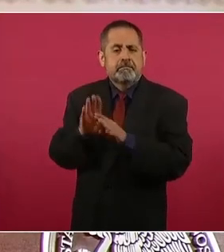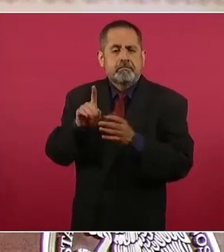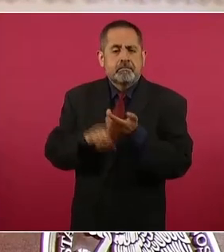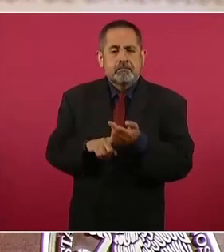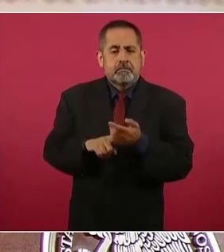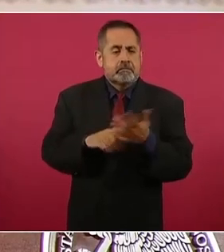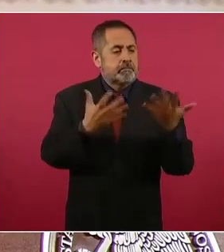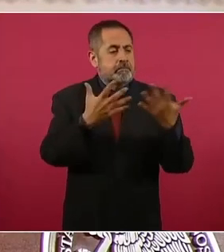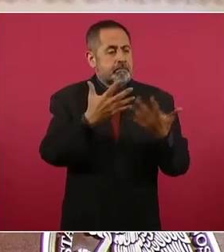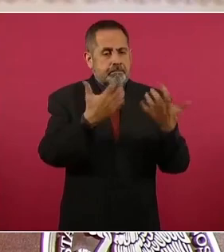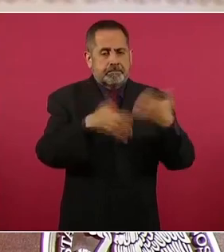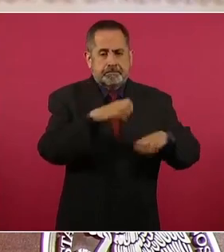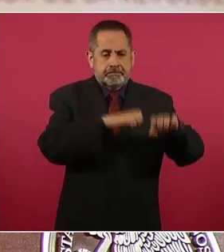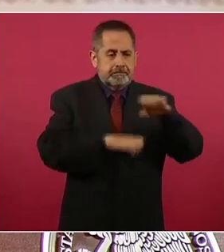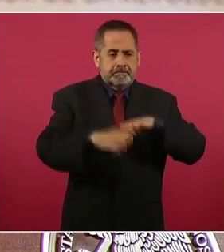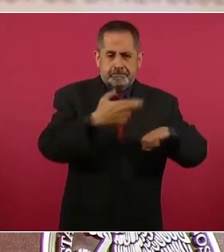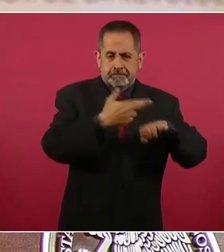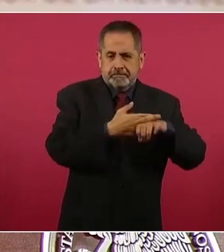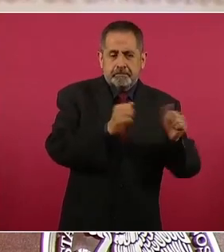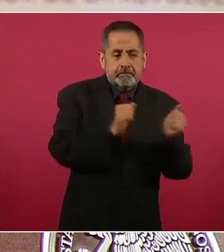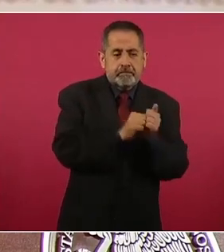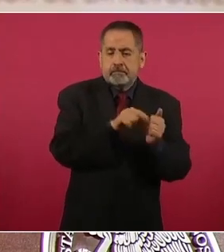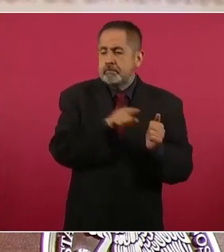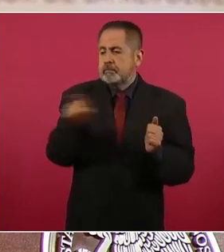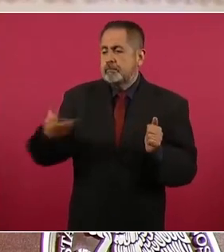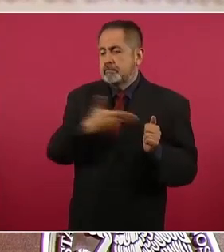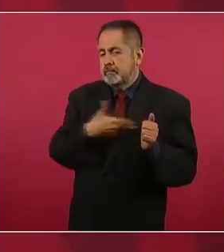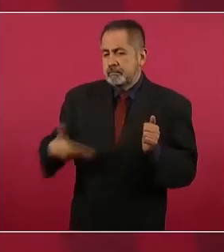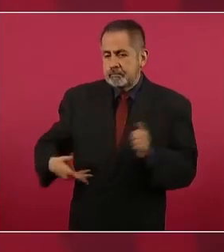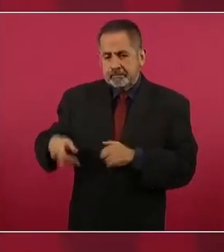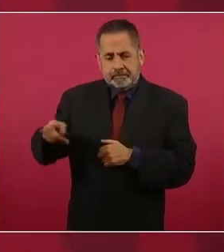del sector empresarial antes con el presidente